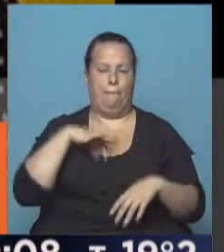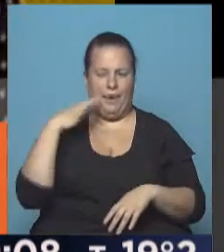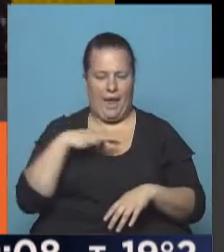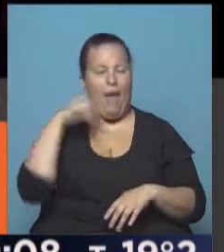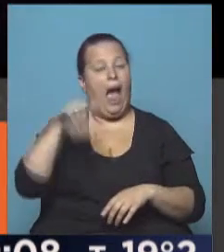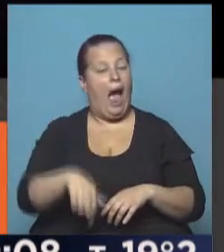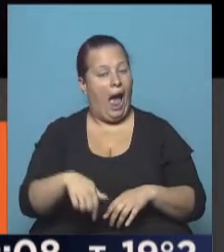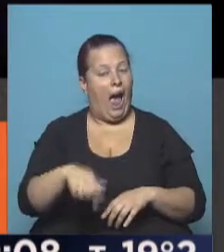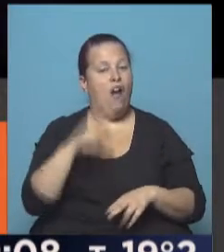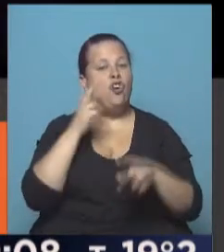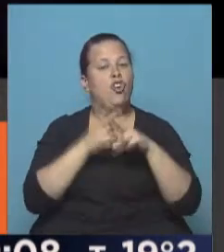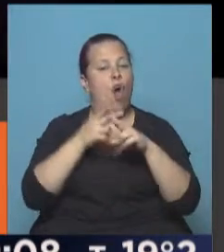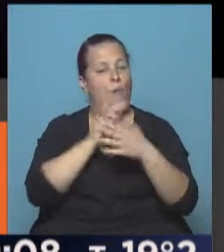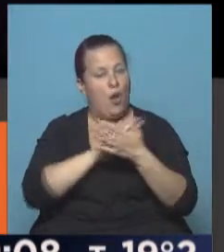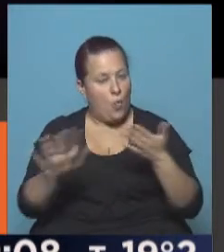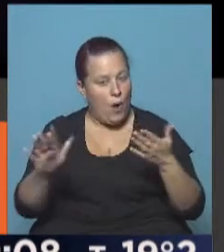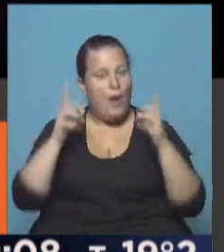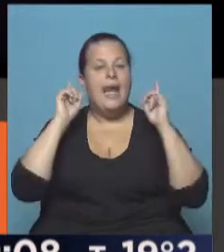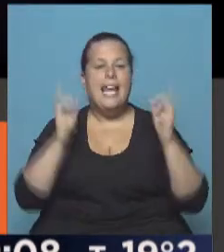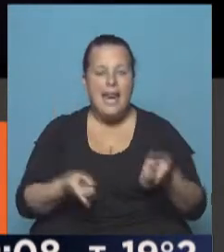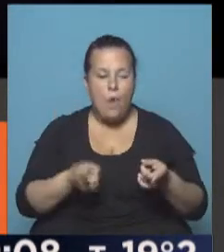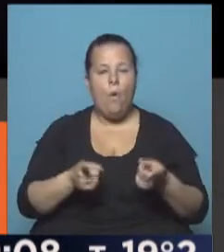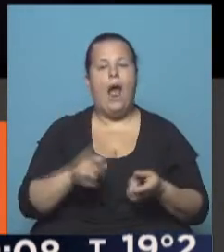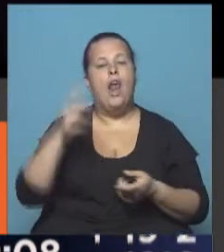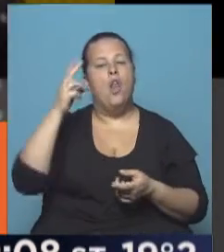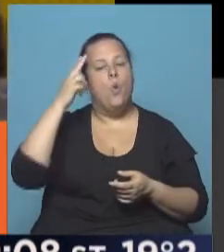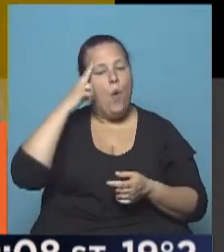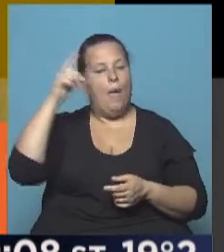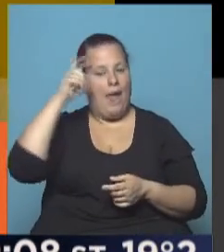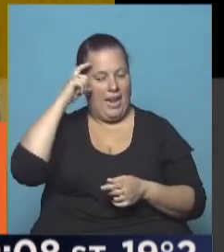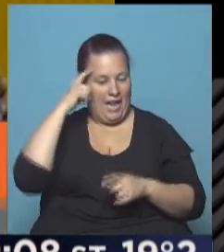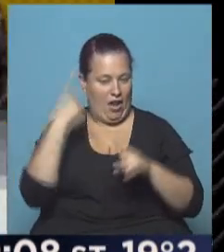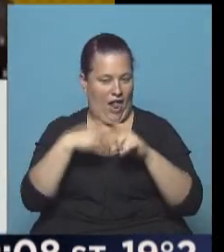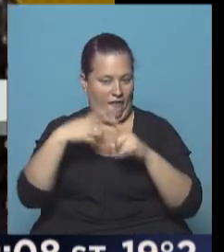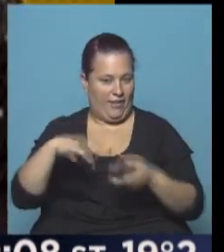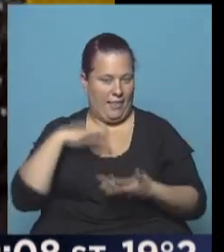que ahora tendrá un nombre nuevo y será de todas maneras el 9 de enero la ceremonia.